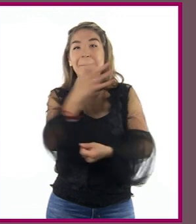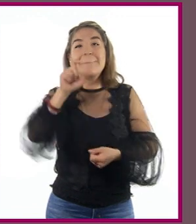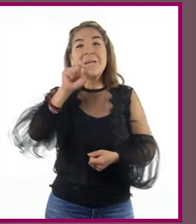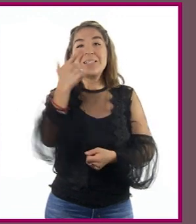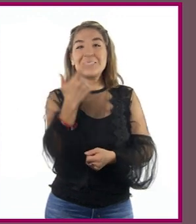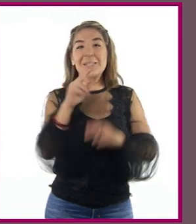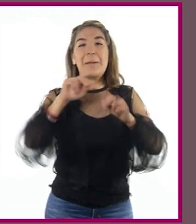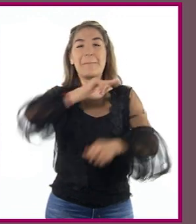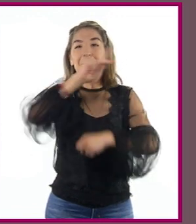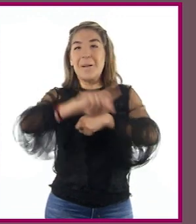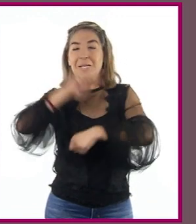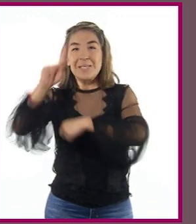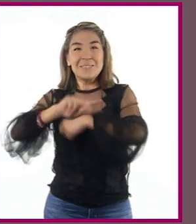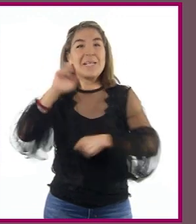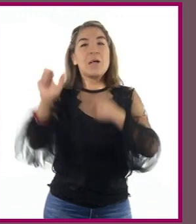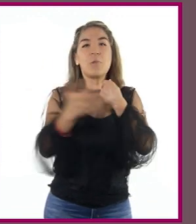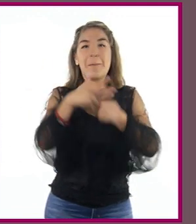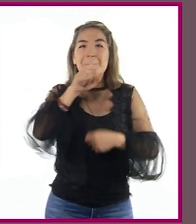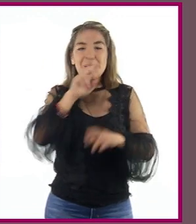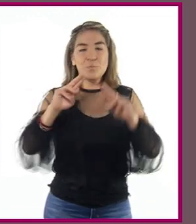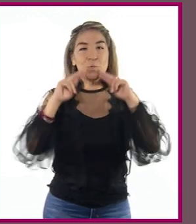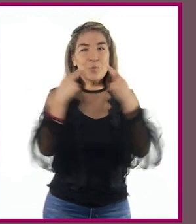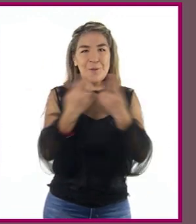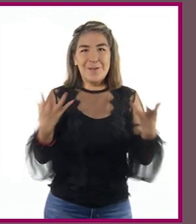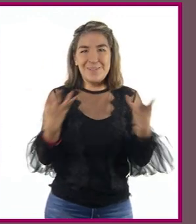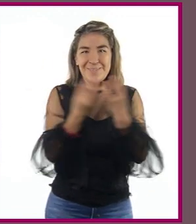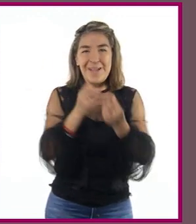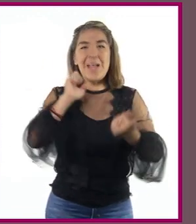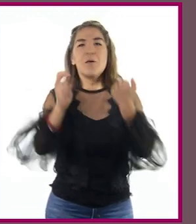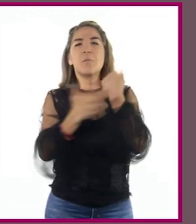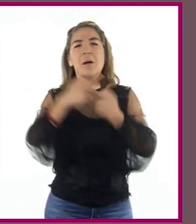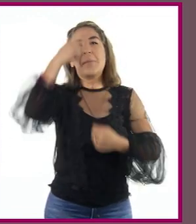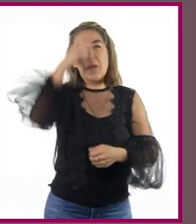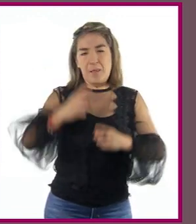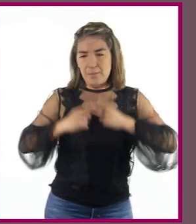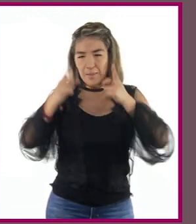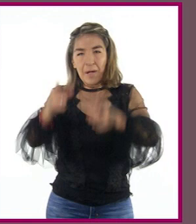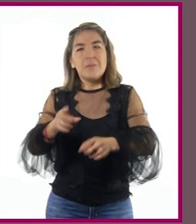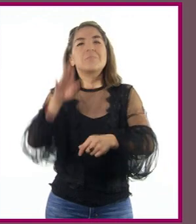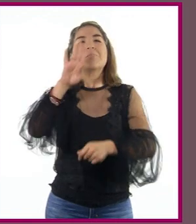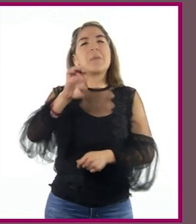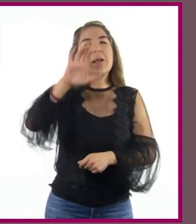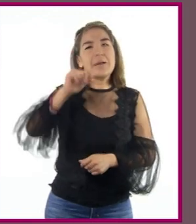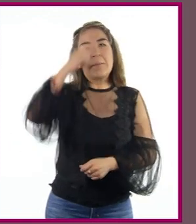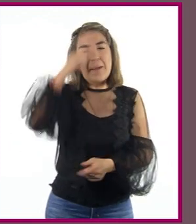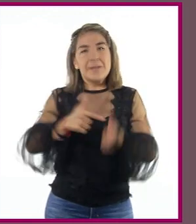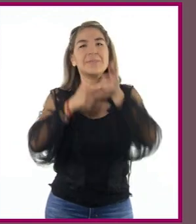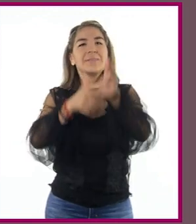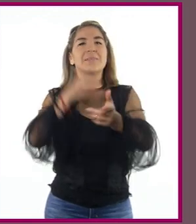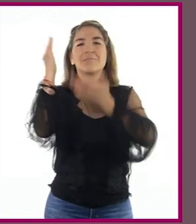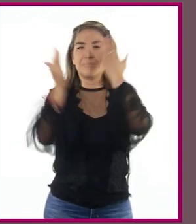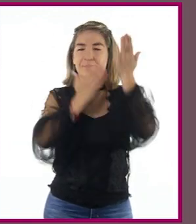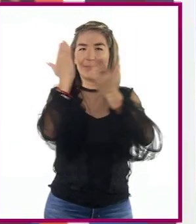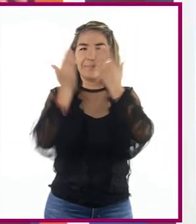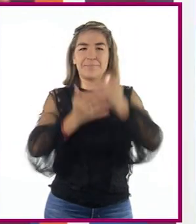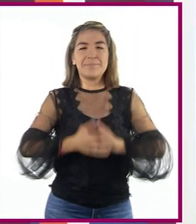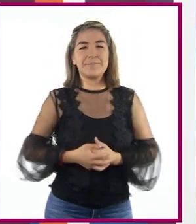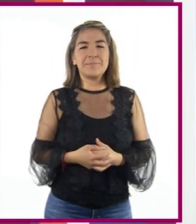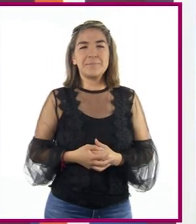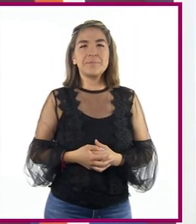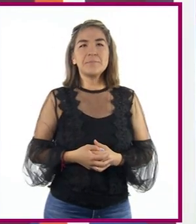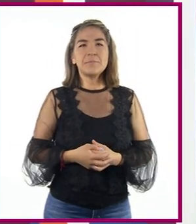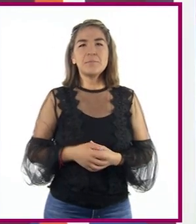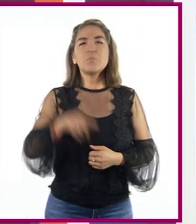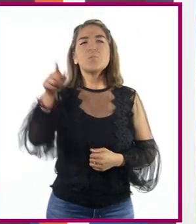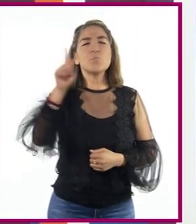miembros de la Unión Europea, con la posibilidad de acceder a becas para realizar sus estudios.